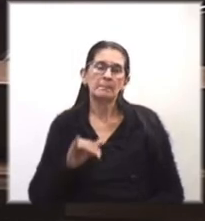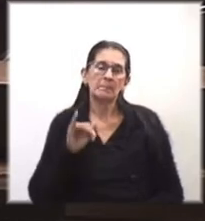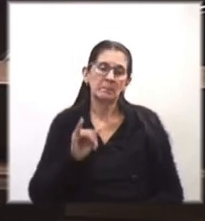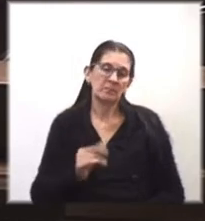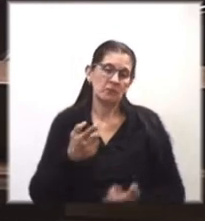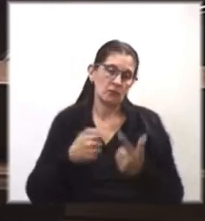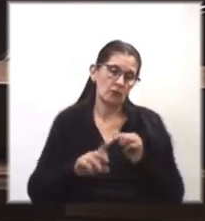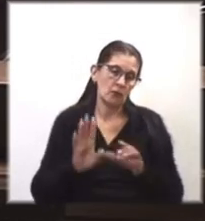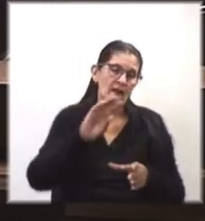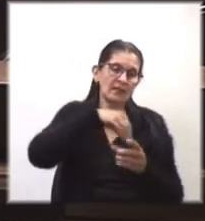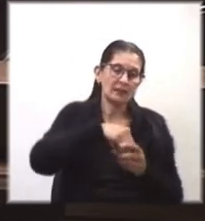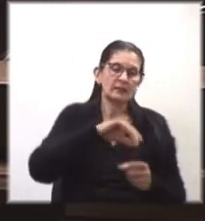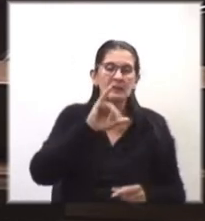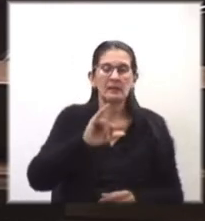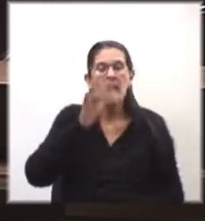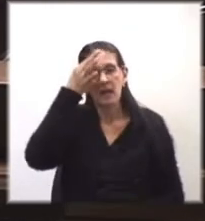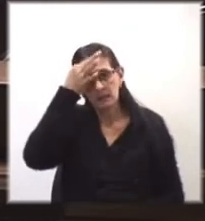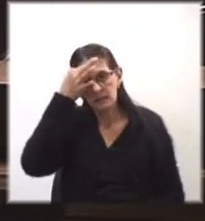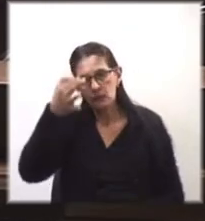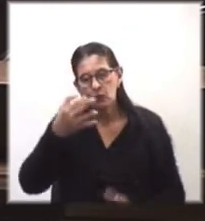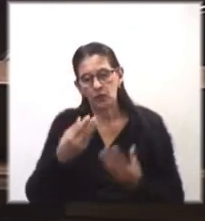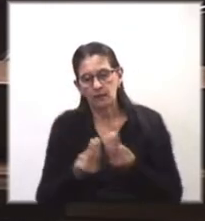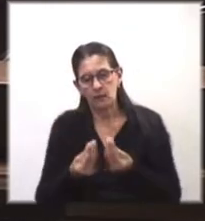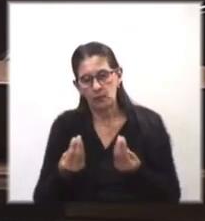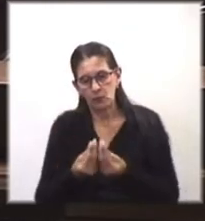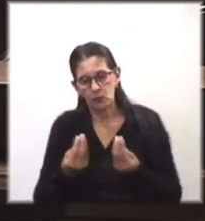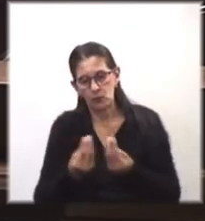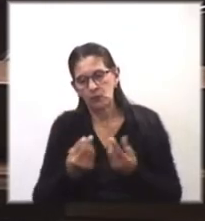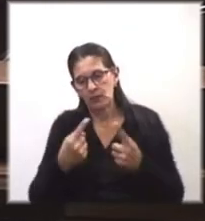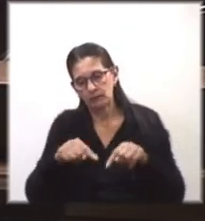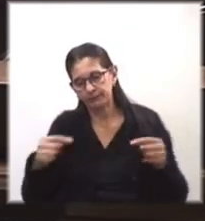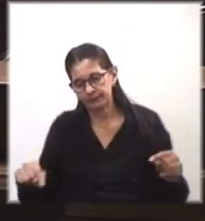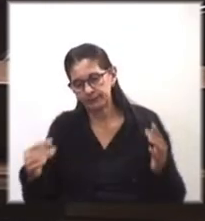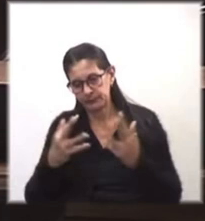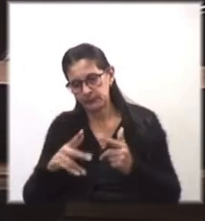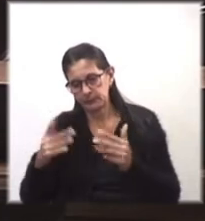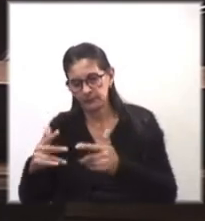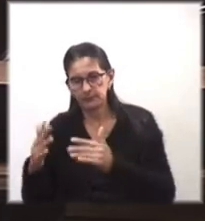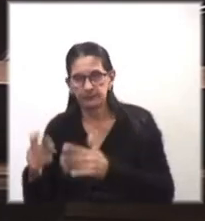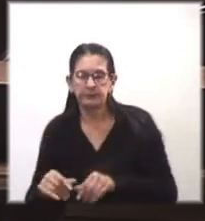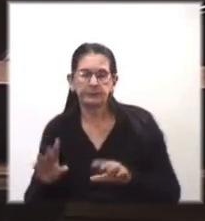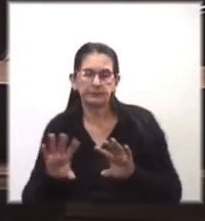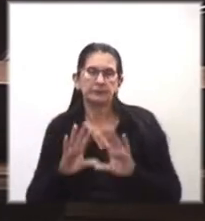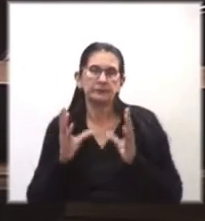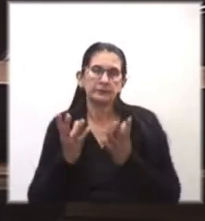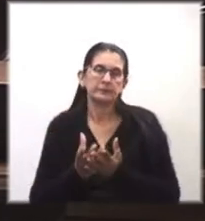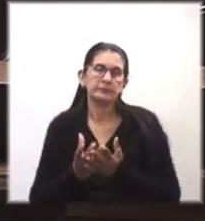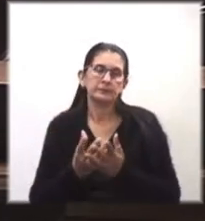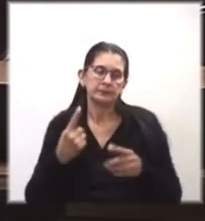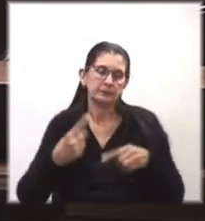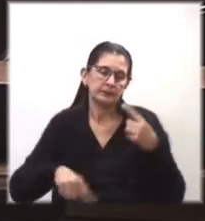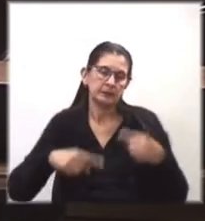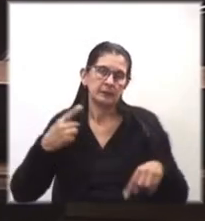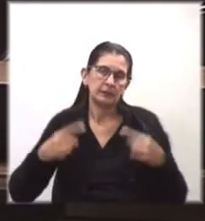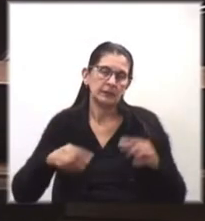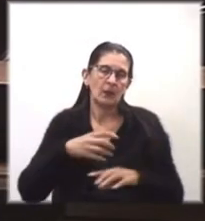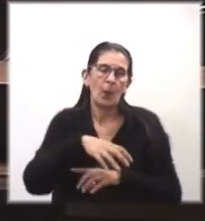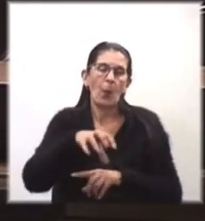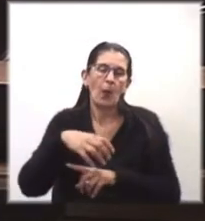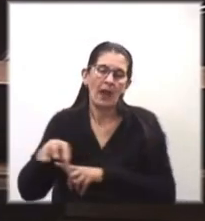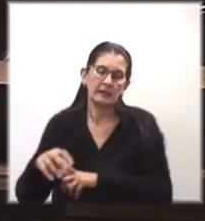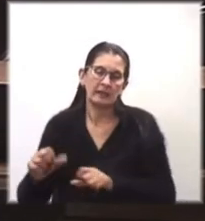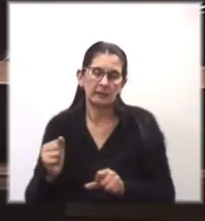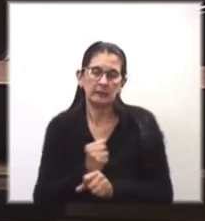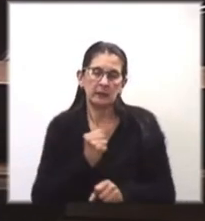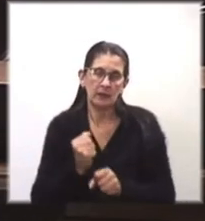huésped, pero también fue asesor de muchísimas de estas organizaciones que se estaban formando a nivel de los distintos lugares de